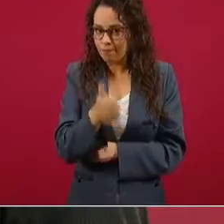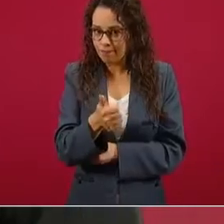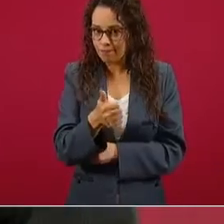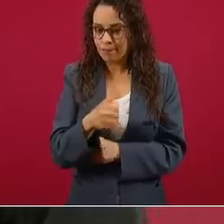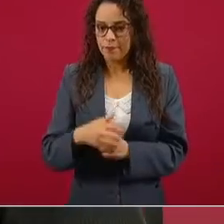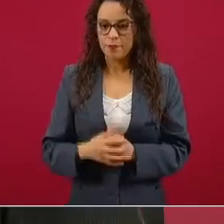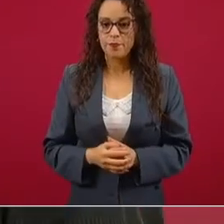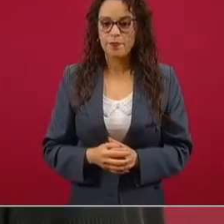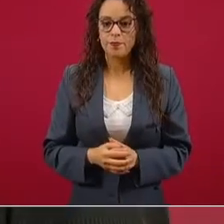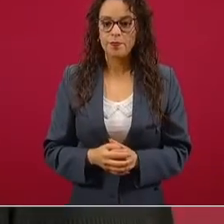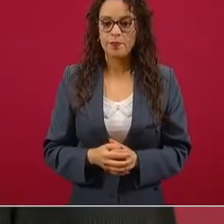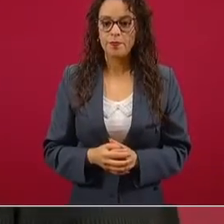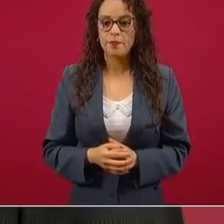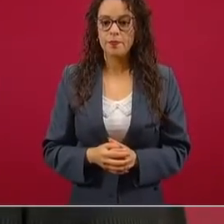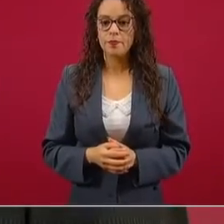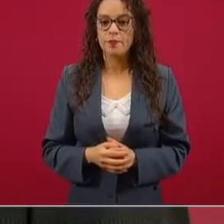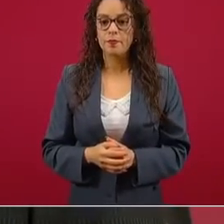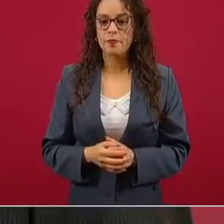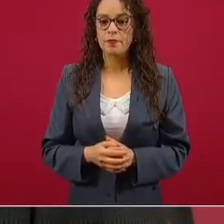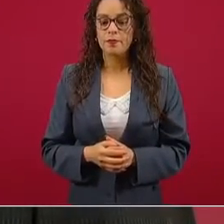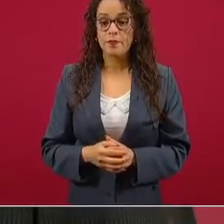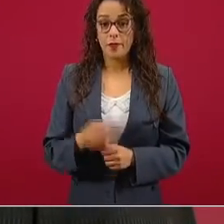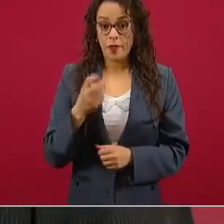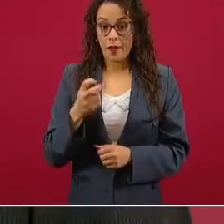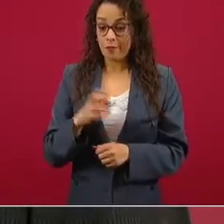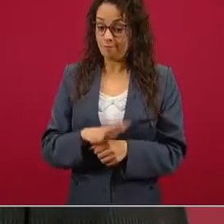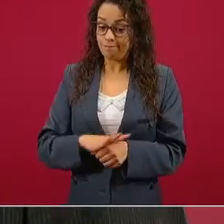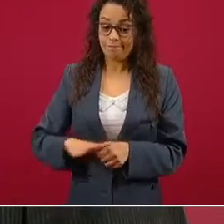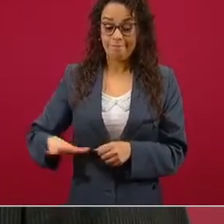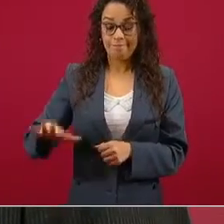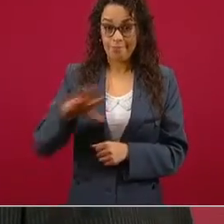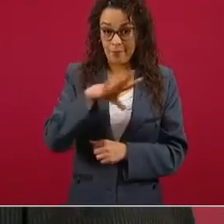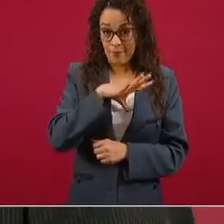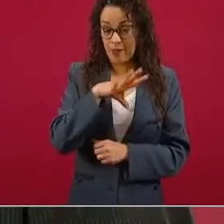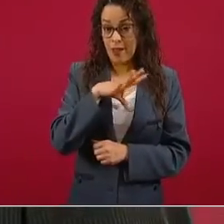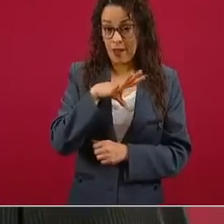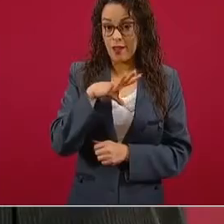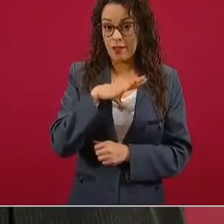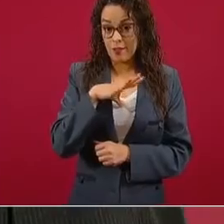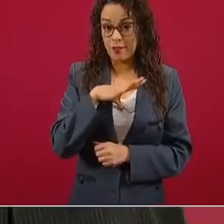pues en medio de esta atmósfera cargada